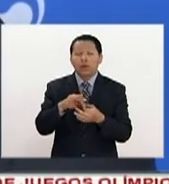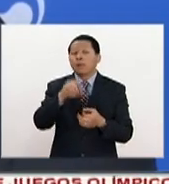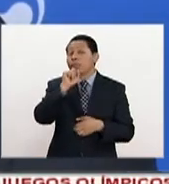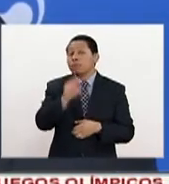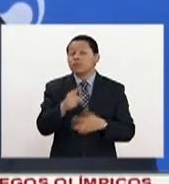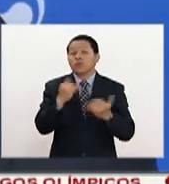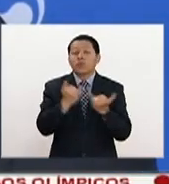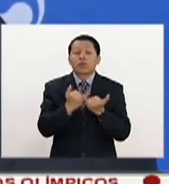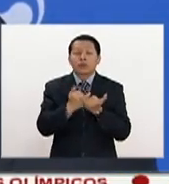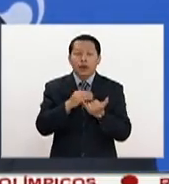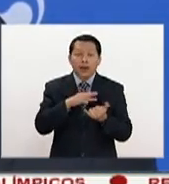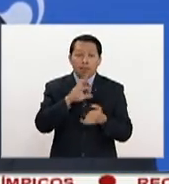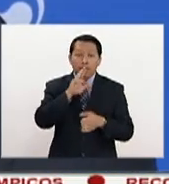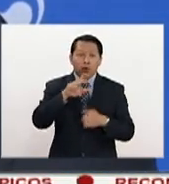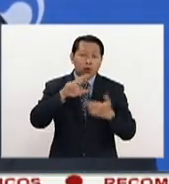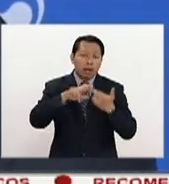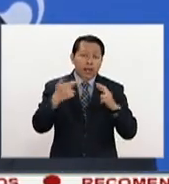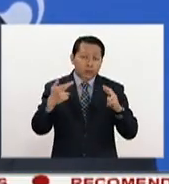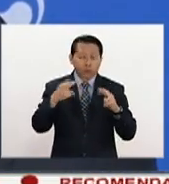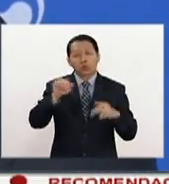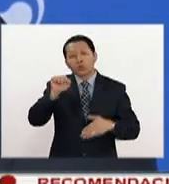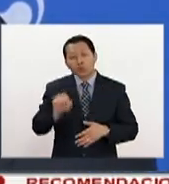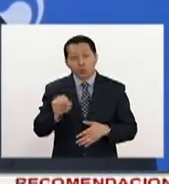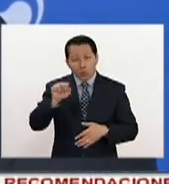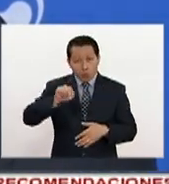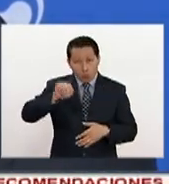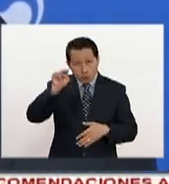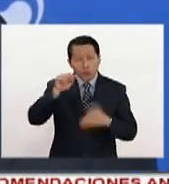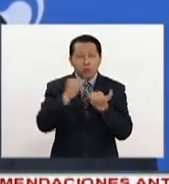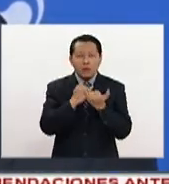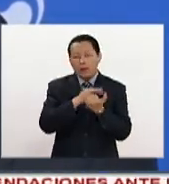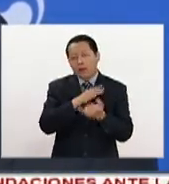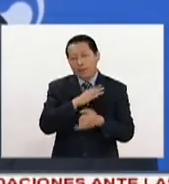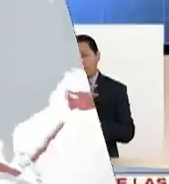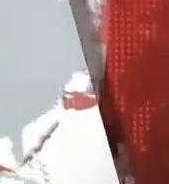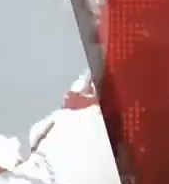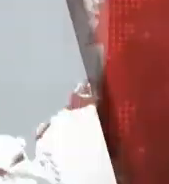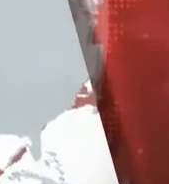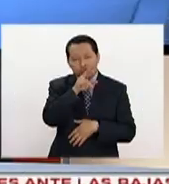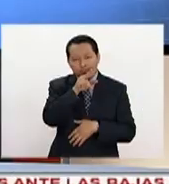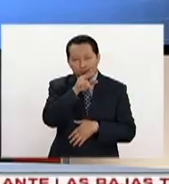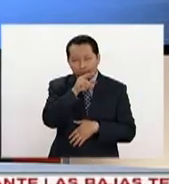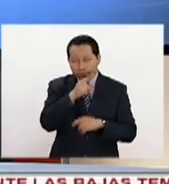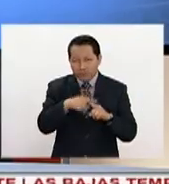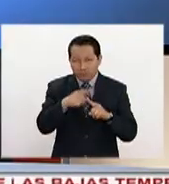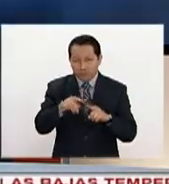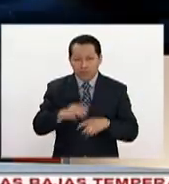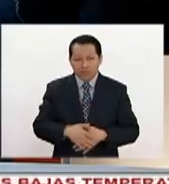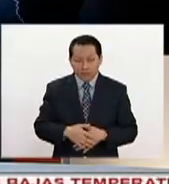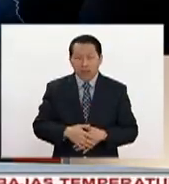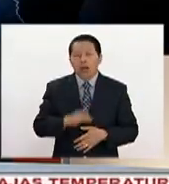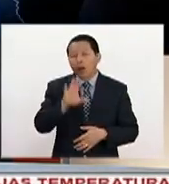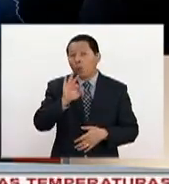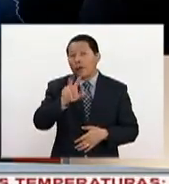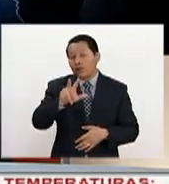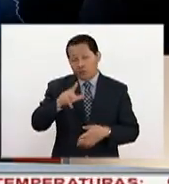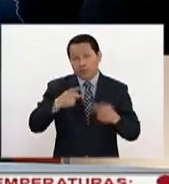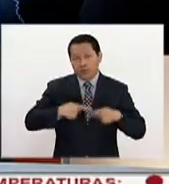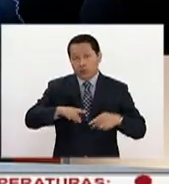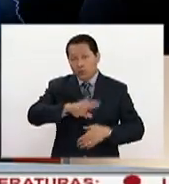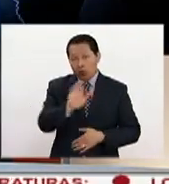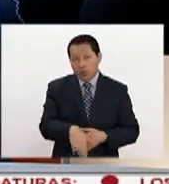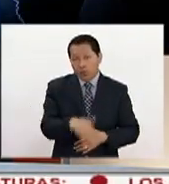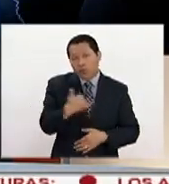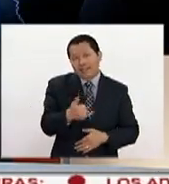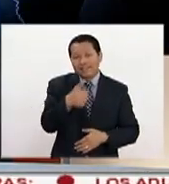como la mejora de las relaciones entre el sur y el norte y las preocupaciones mutuas. Al menos 48 personas murieron y